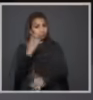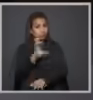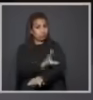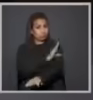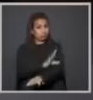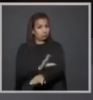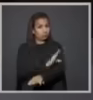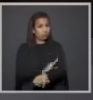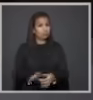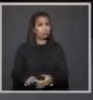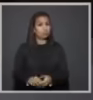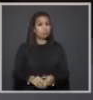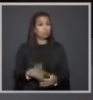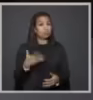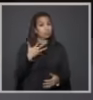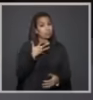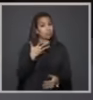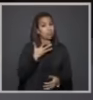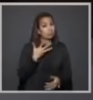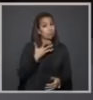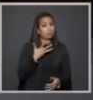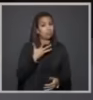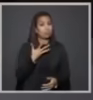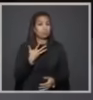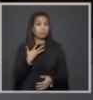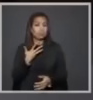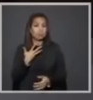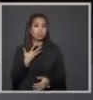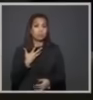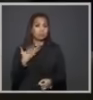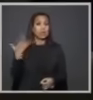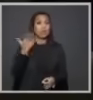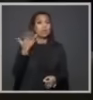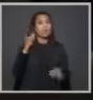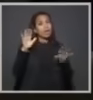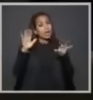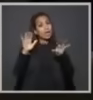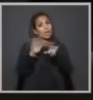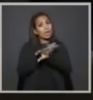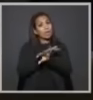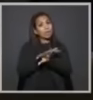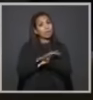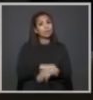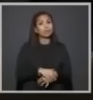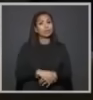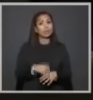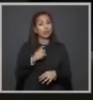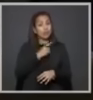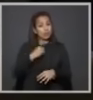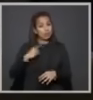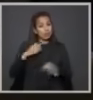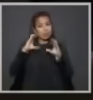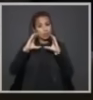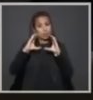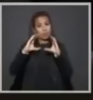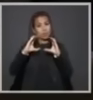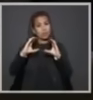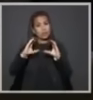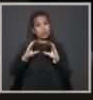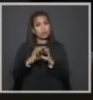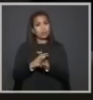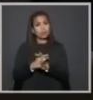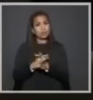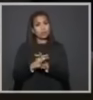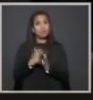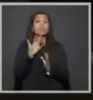Tenemos que llevar a cabo esa transición, ¿sí? Y tenemos que cuidar